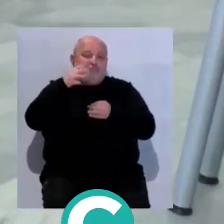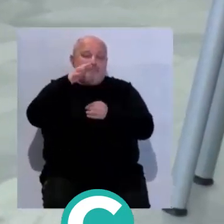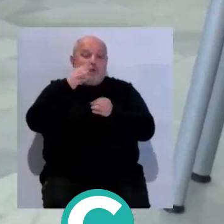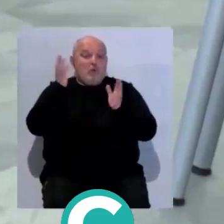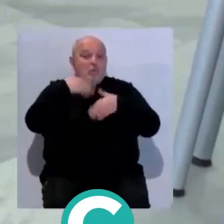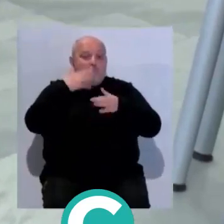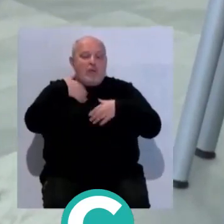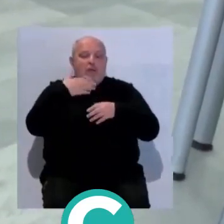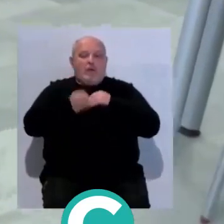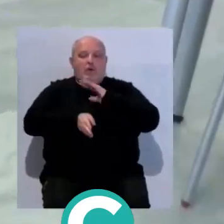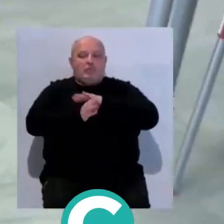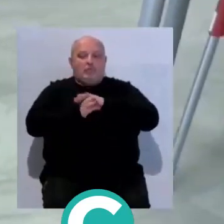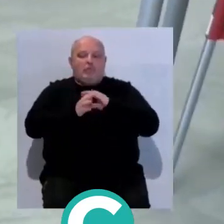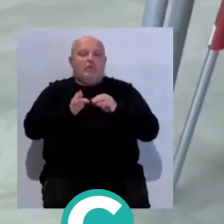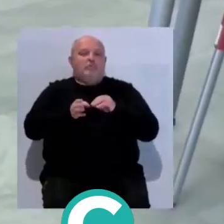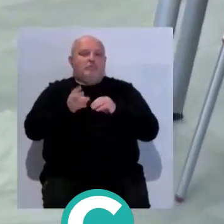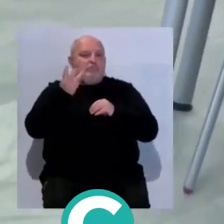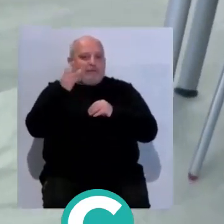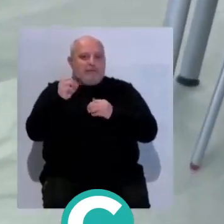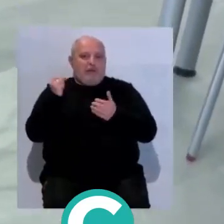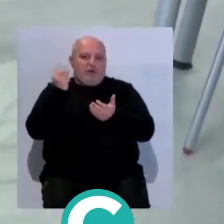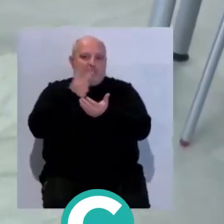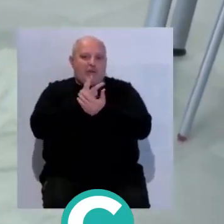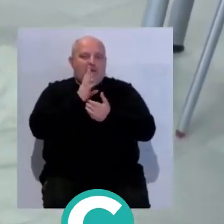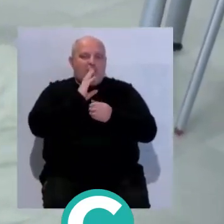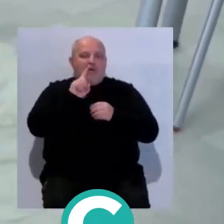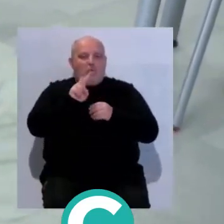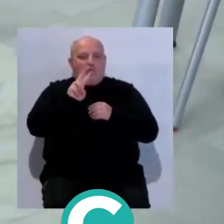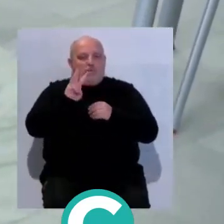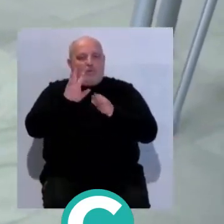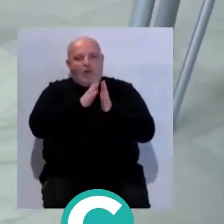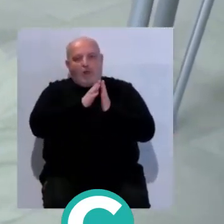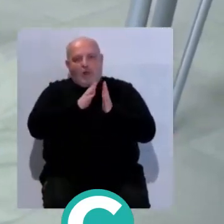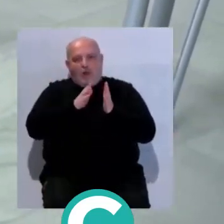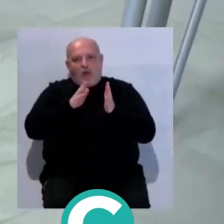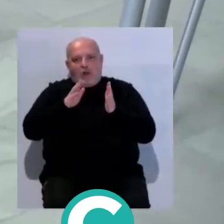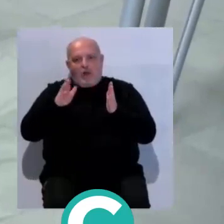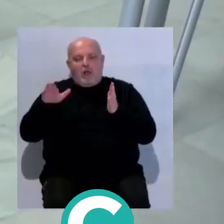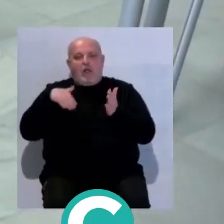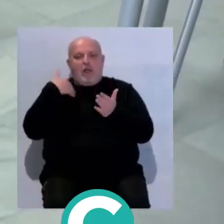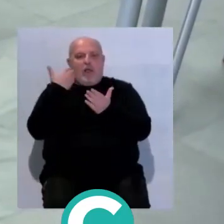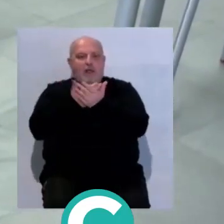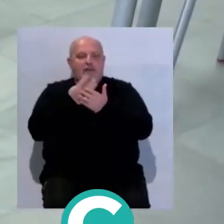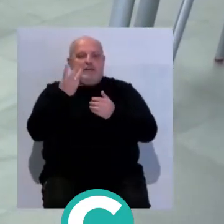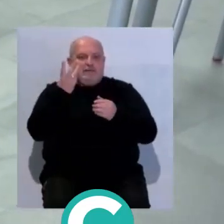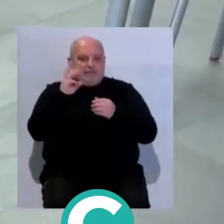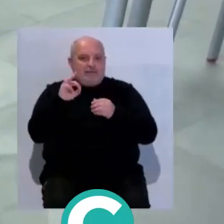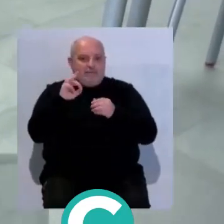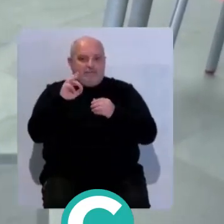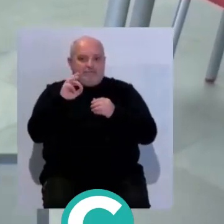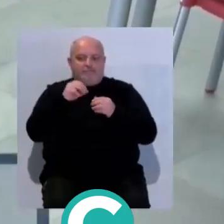no, podríamos continuar con las compresiones. De la misma forma, 1, 2, 3, 4, 5, 6, 7, 8, 9, 10,